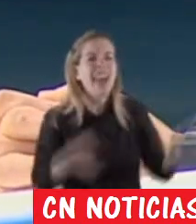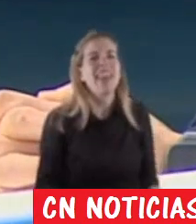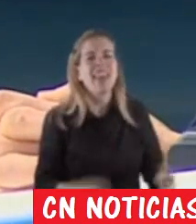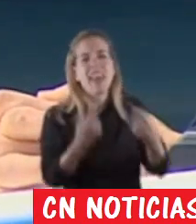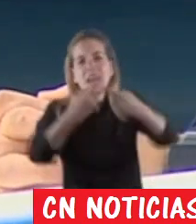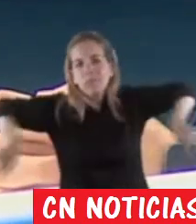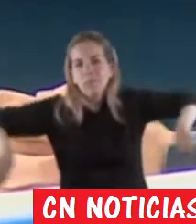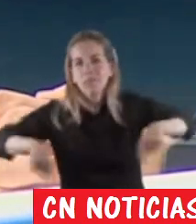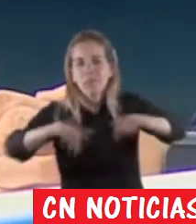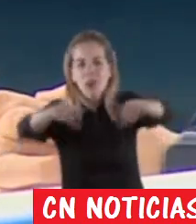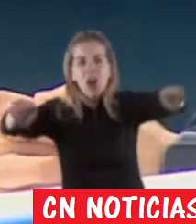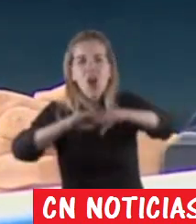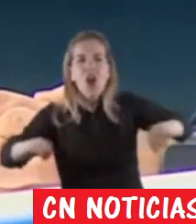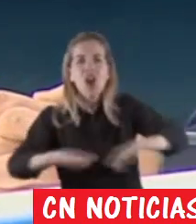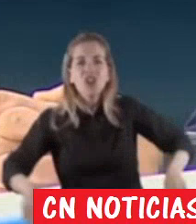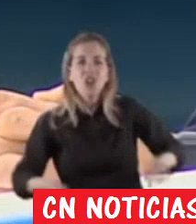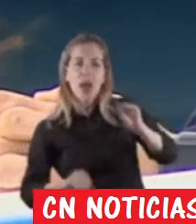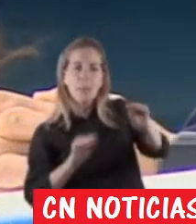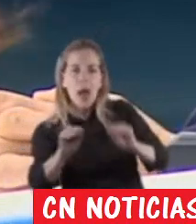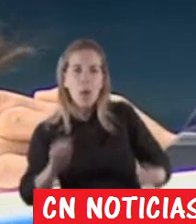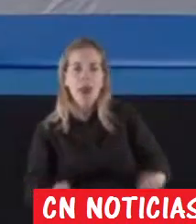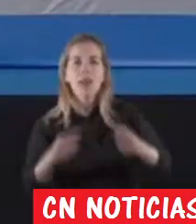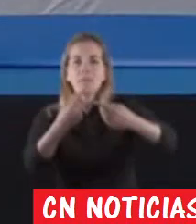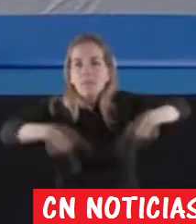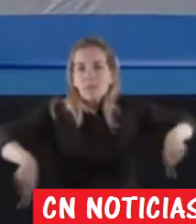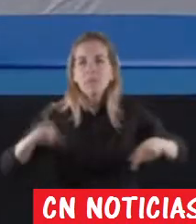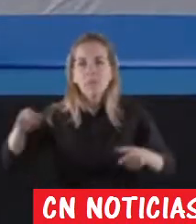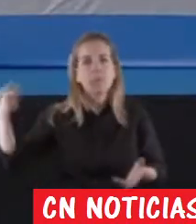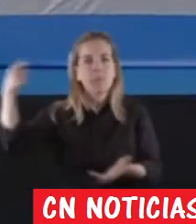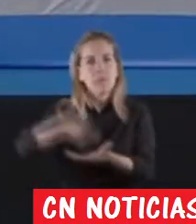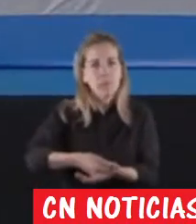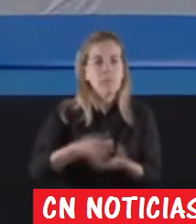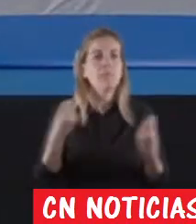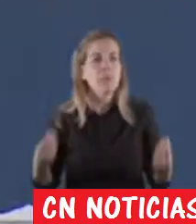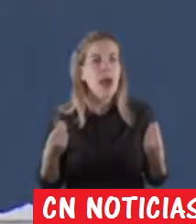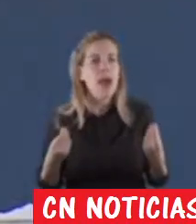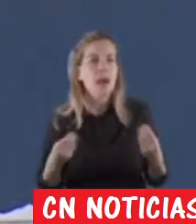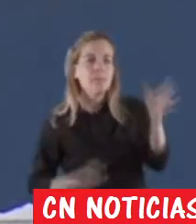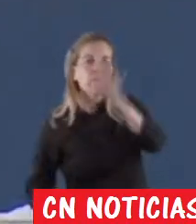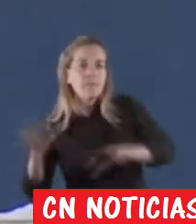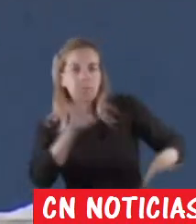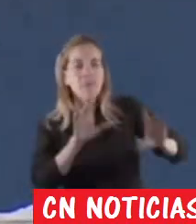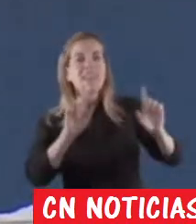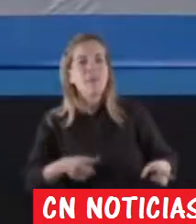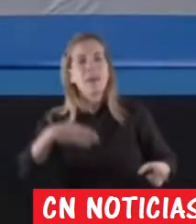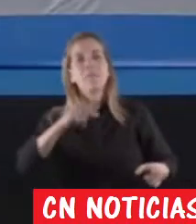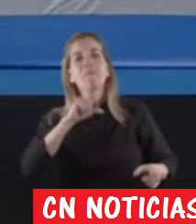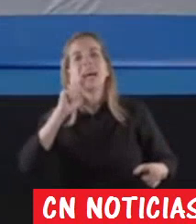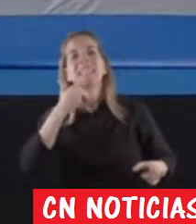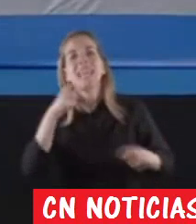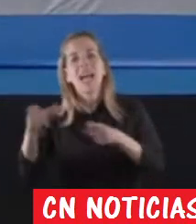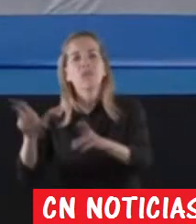de todos, pusieron el dinero para que todos los productores puedan tener acá el cosa. Y Matías, mucha